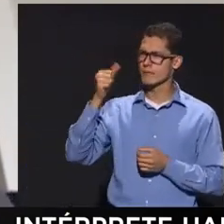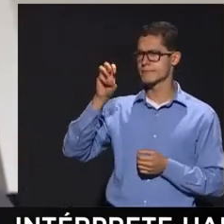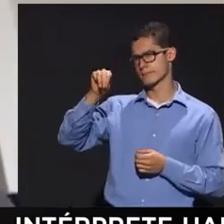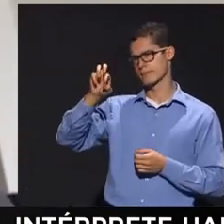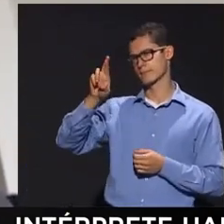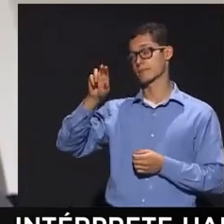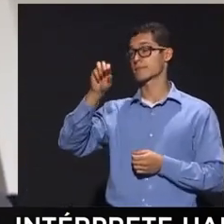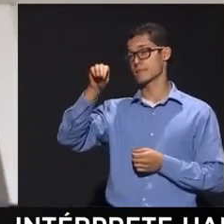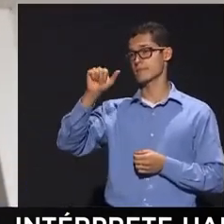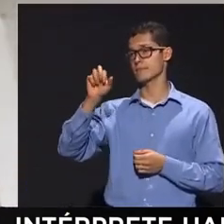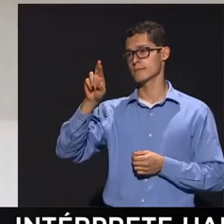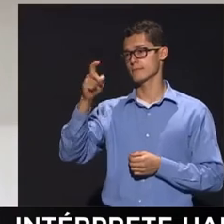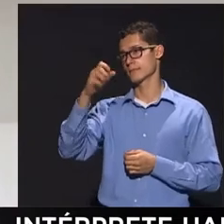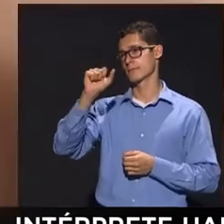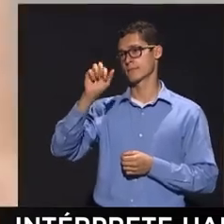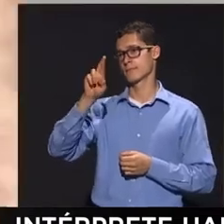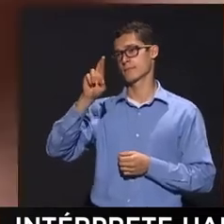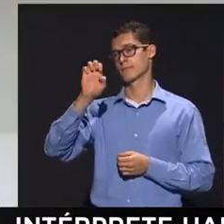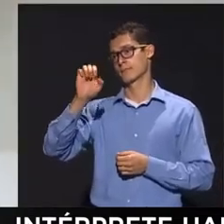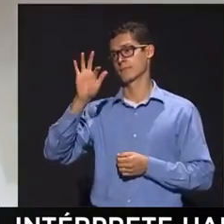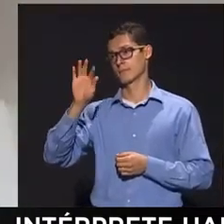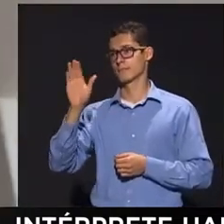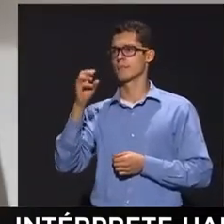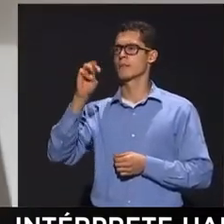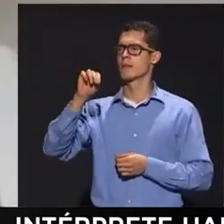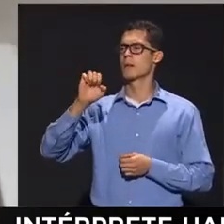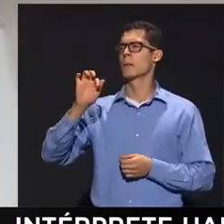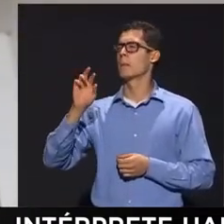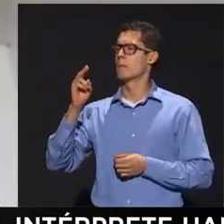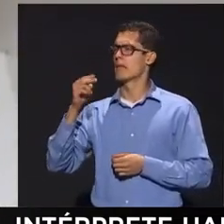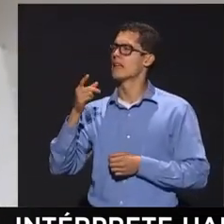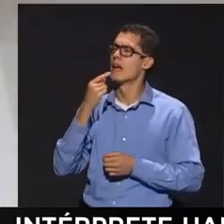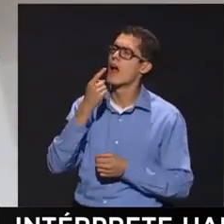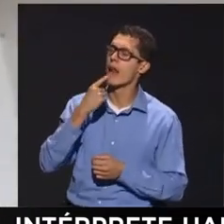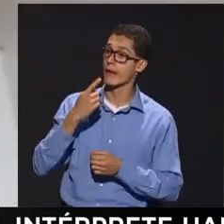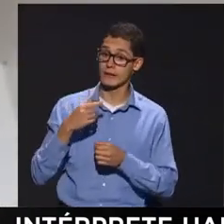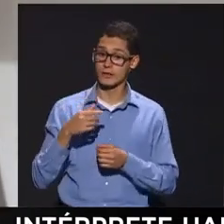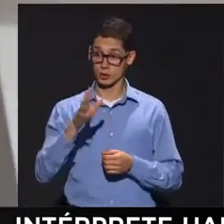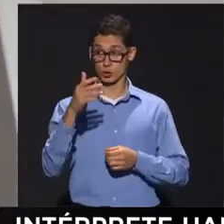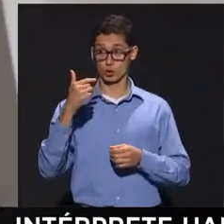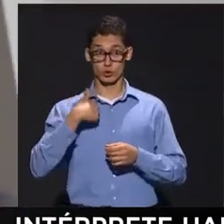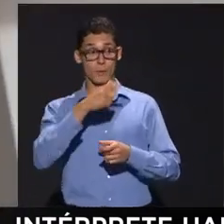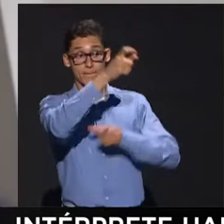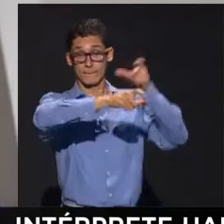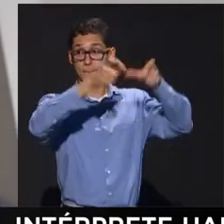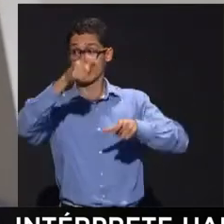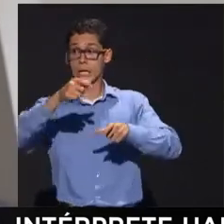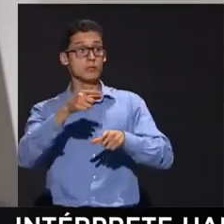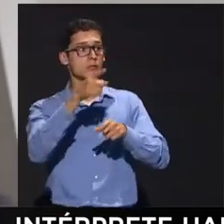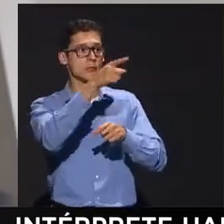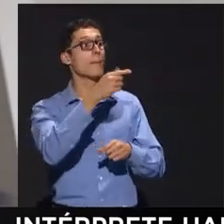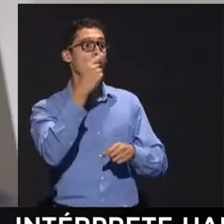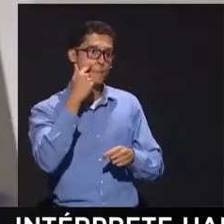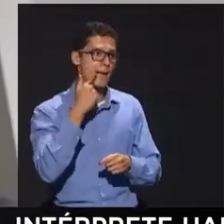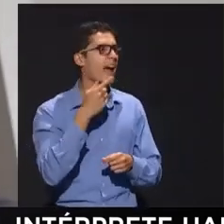a pensar y no qué pensar? La trascendencia que tiene esa significativa frase en la actualidad y más